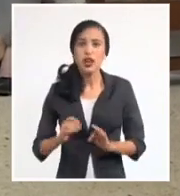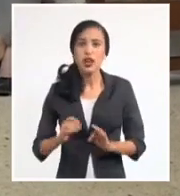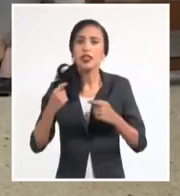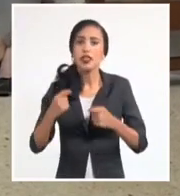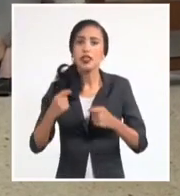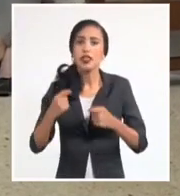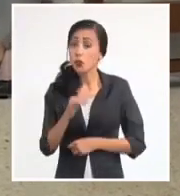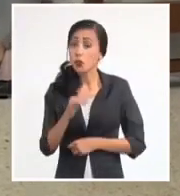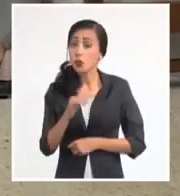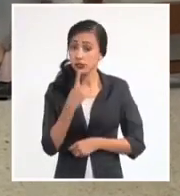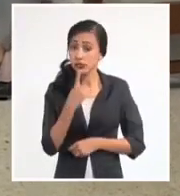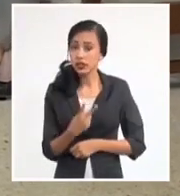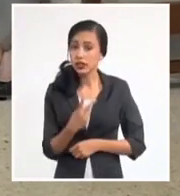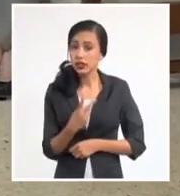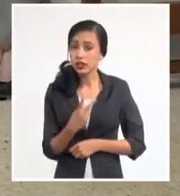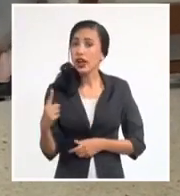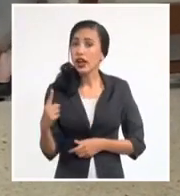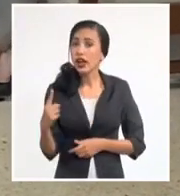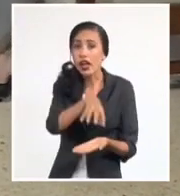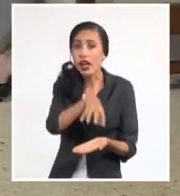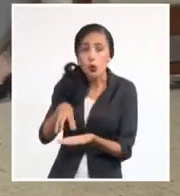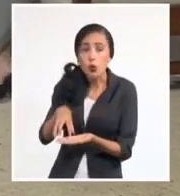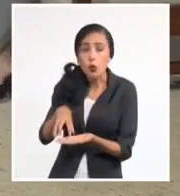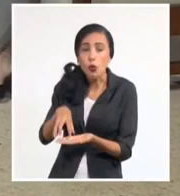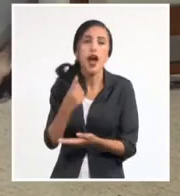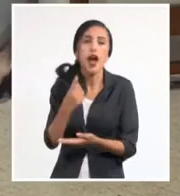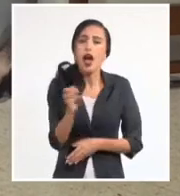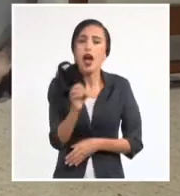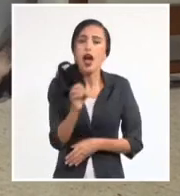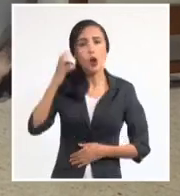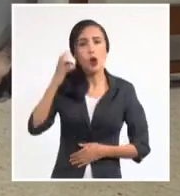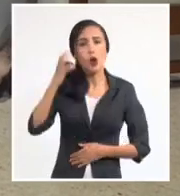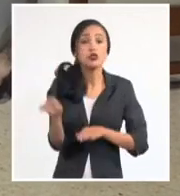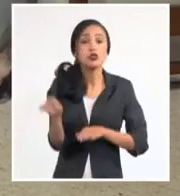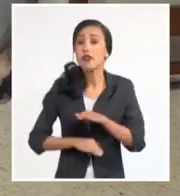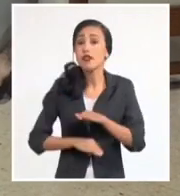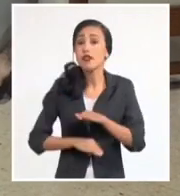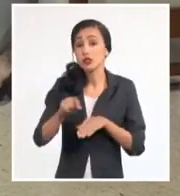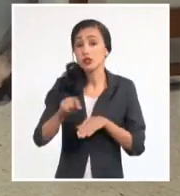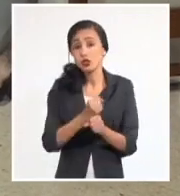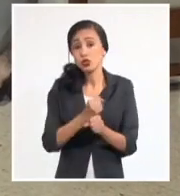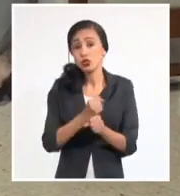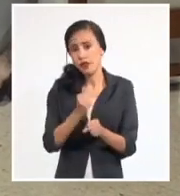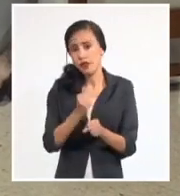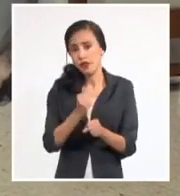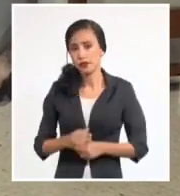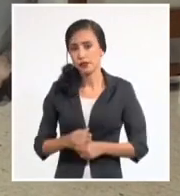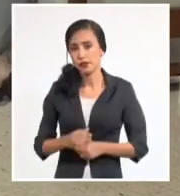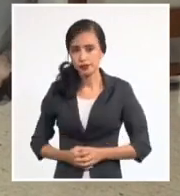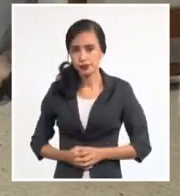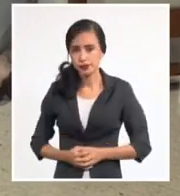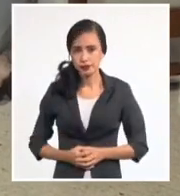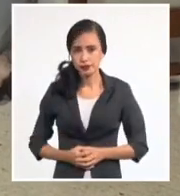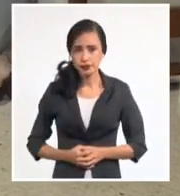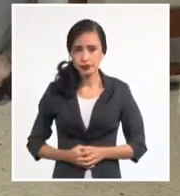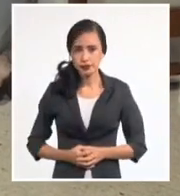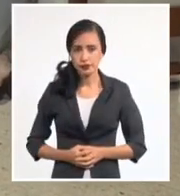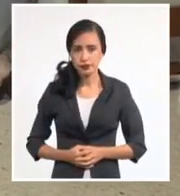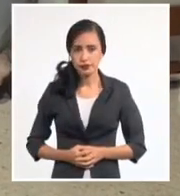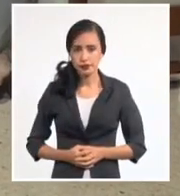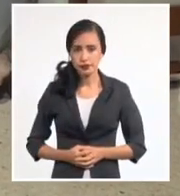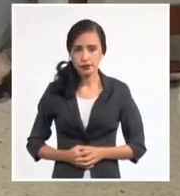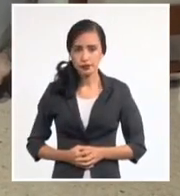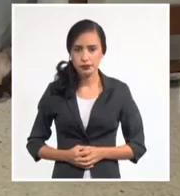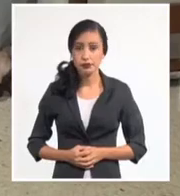también dentro de cada, dentro de cada organización de base como parte de su trabajo en su radio de acción. Y el papel de la historia, del conocimiento